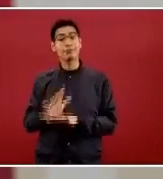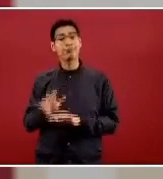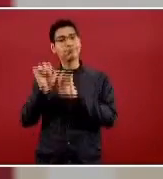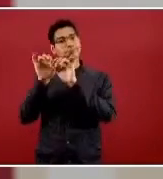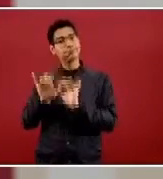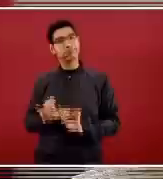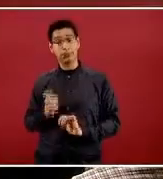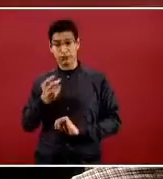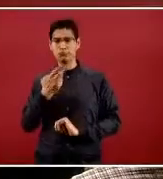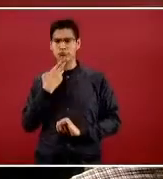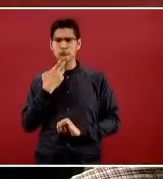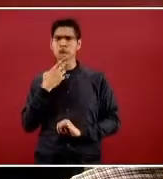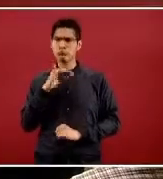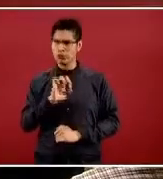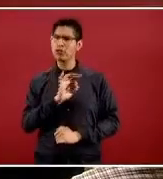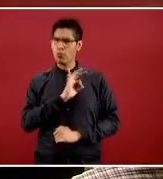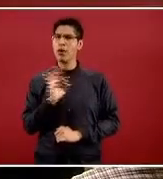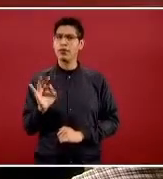toma de decisiones.